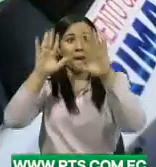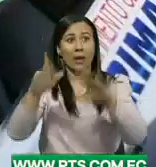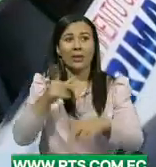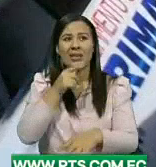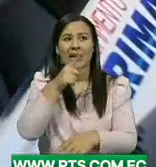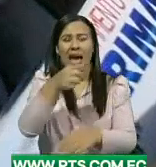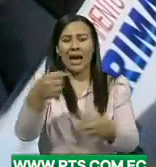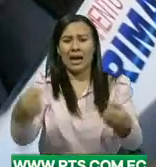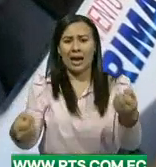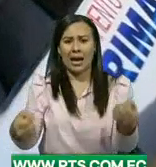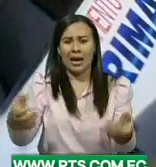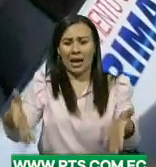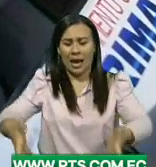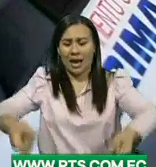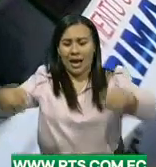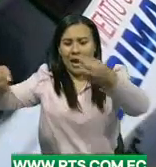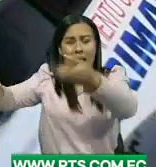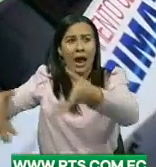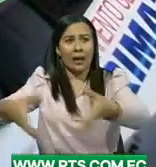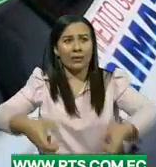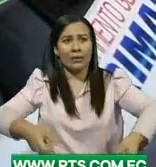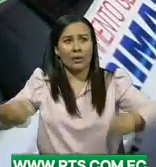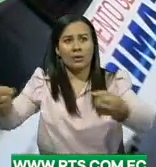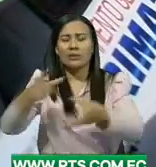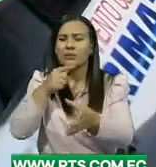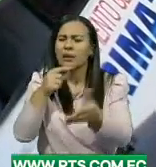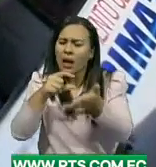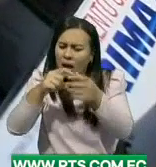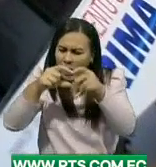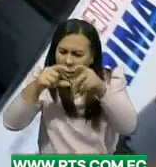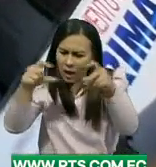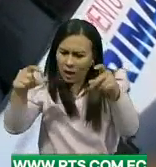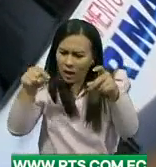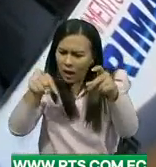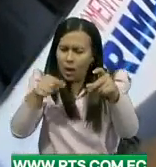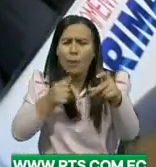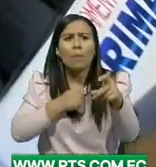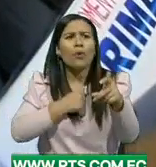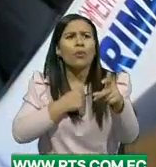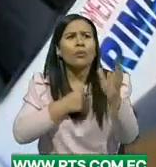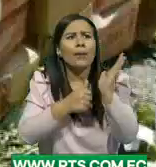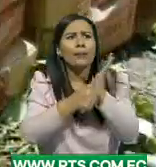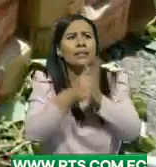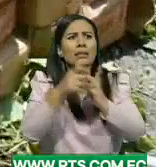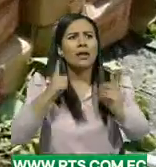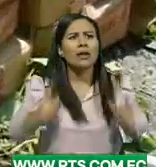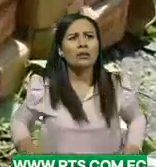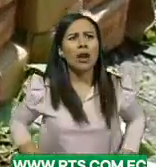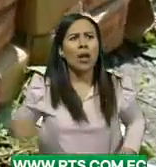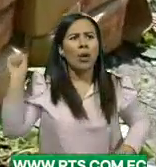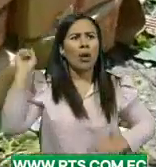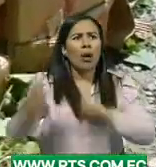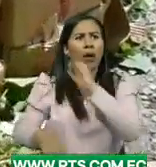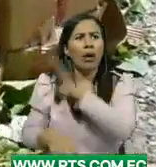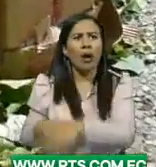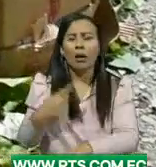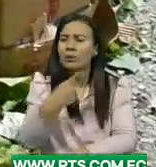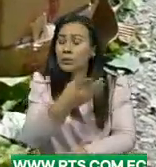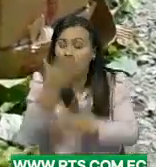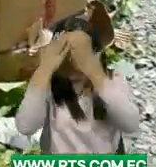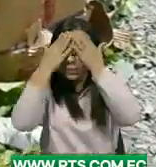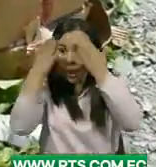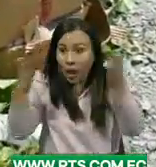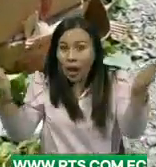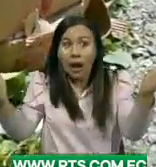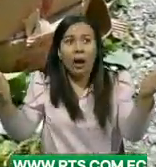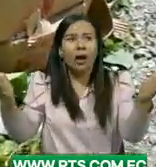presencia de cartones con medicina que, según su inscripción, pertenecían al Ministerio de Salud Pública. Este nuevo